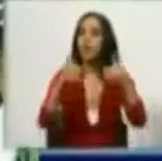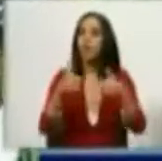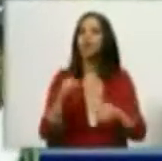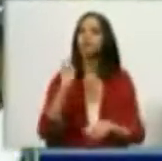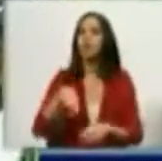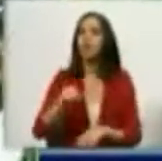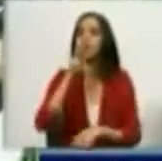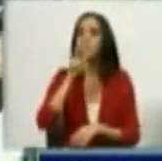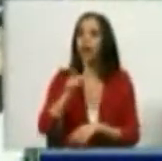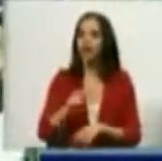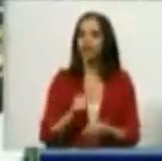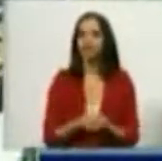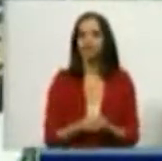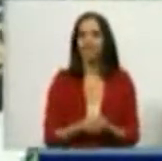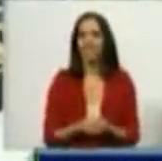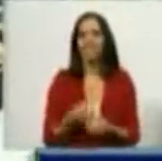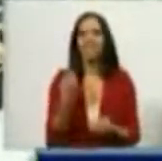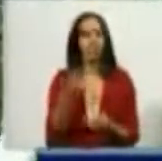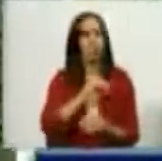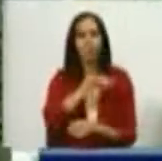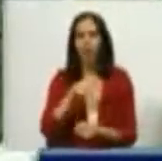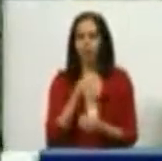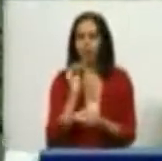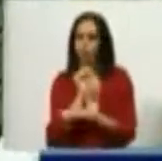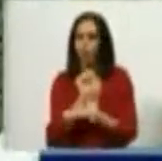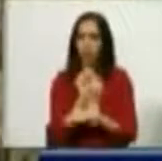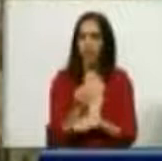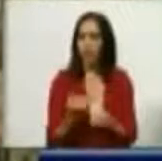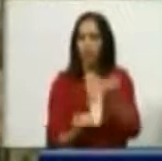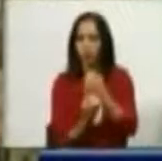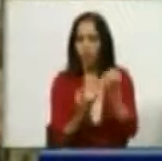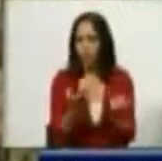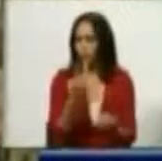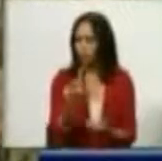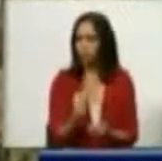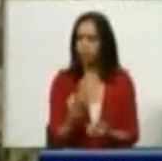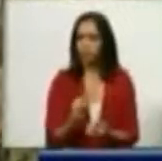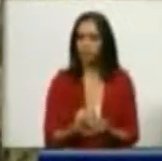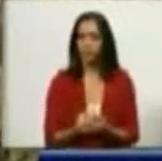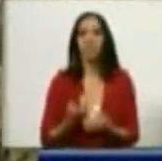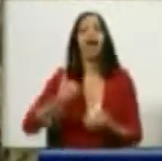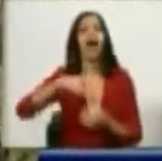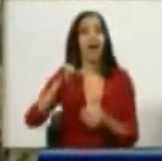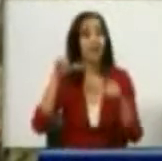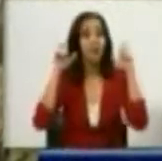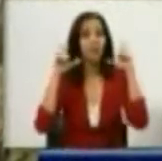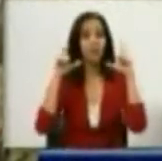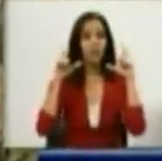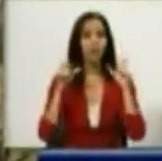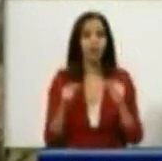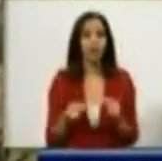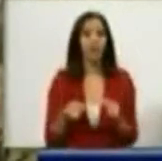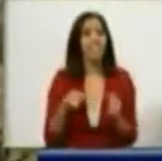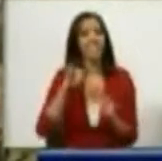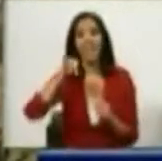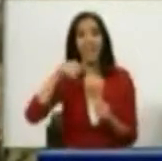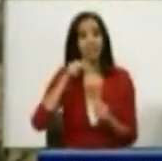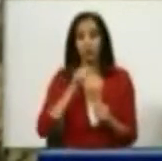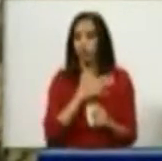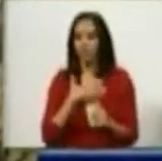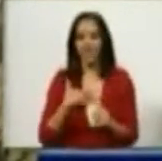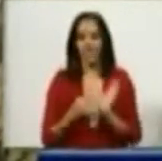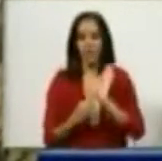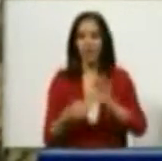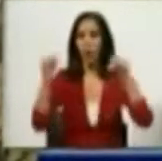y todavía nos entre cuidamos hermano para siempre claro Hay una foto por ahí que chulo no quiere que presente hoy yo aquí